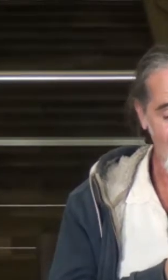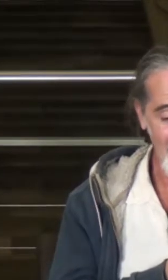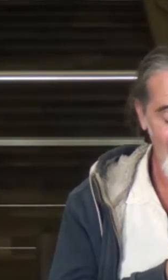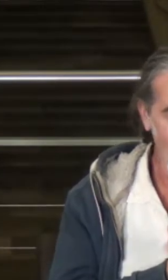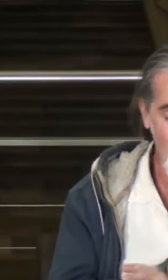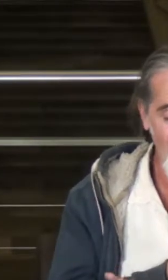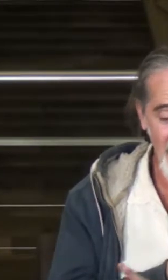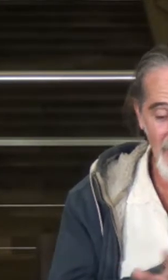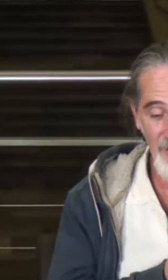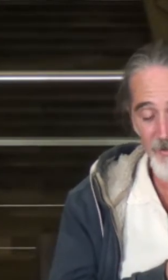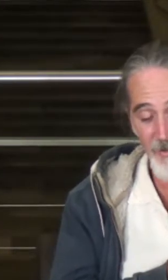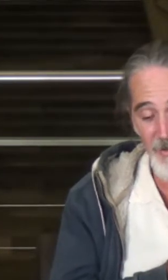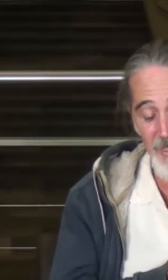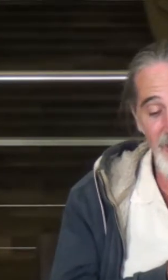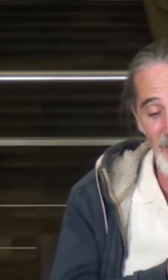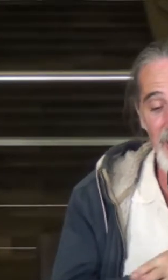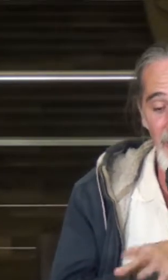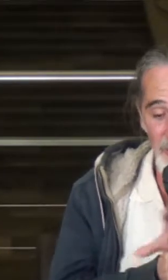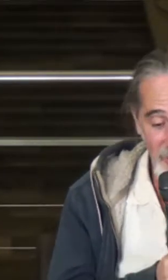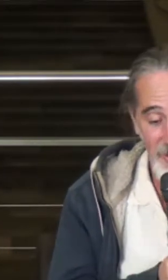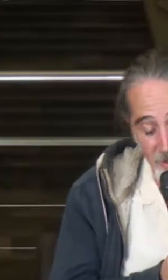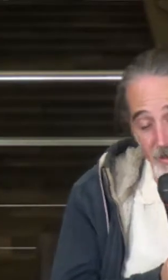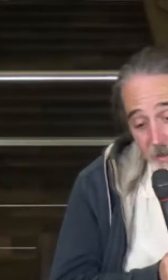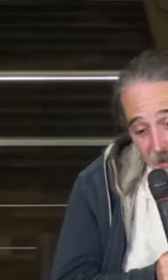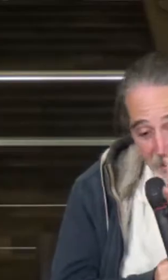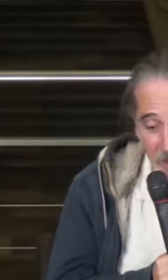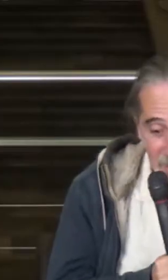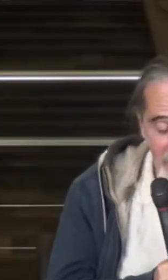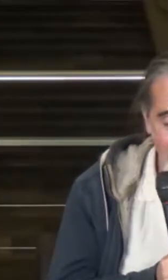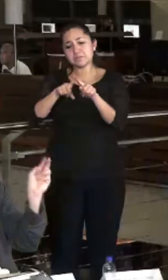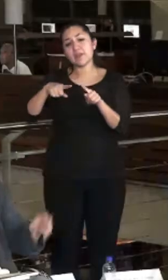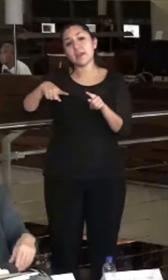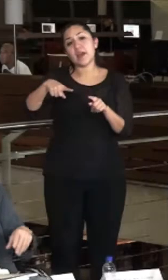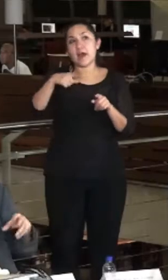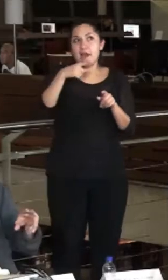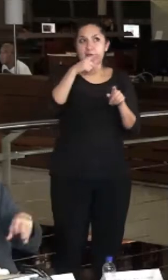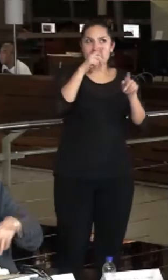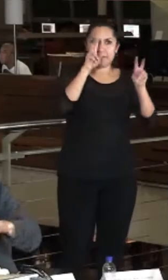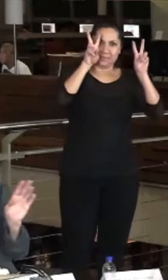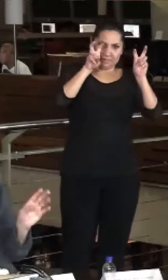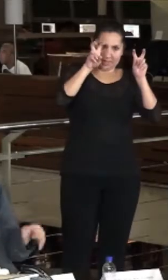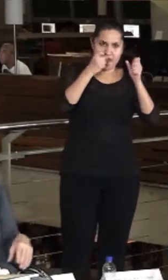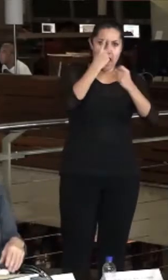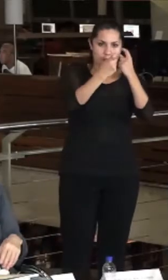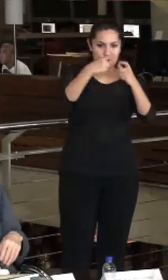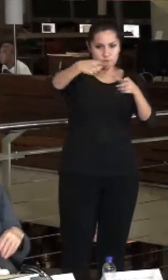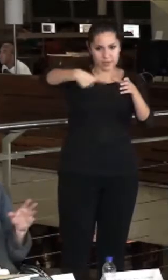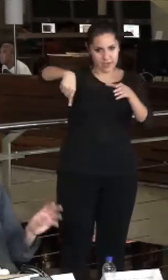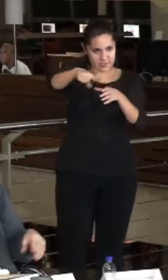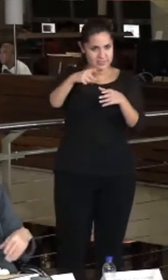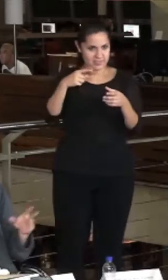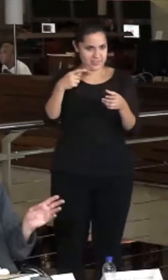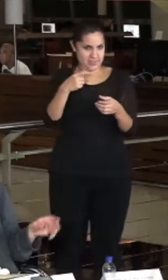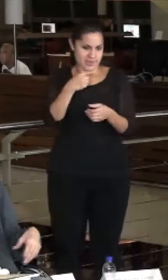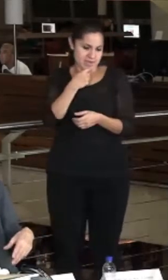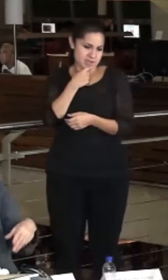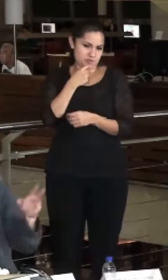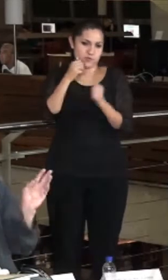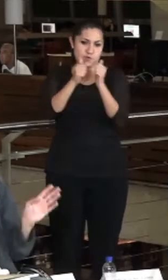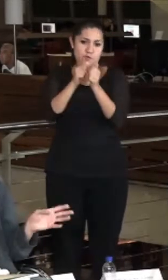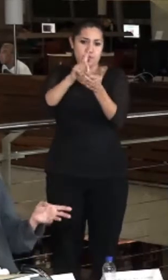ellos nunca tienen ellos digo a los chicos con teoría alguna discapacidad no tienen ningún problema dibujan